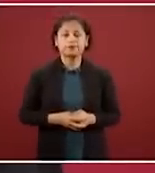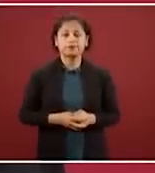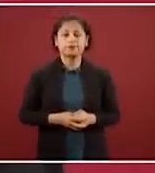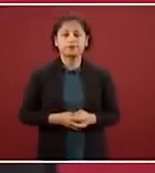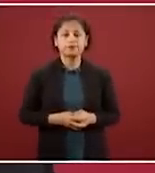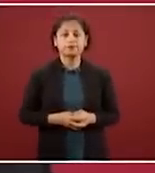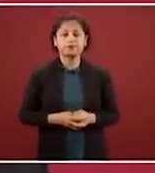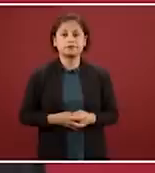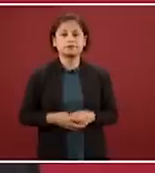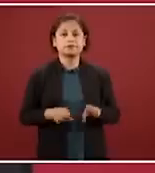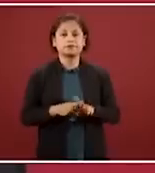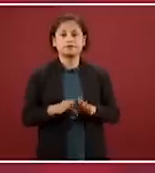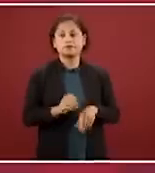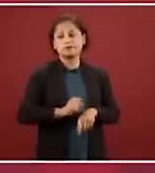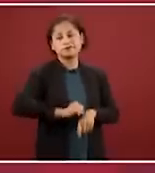que no haya influyentismo,